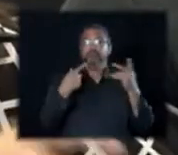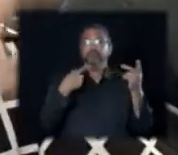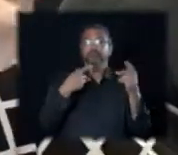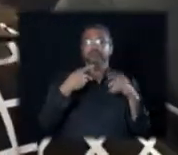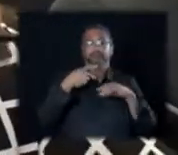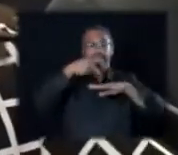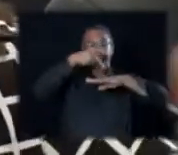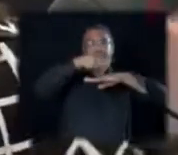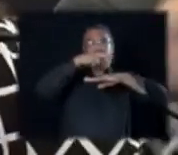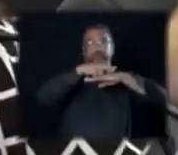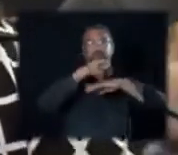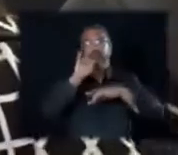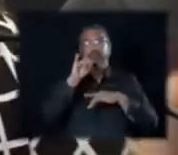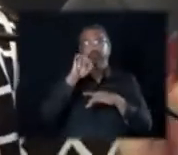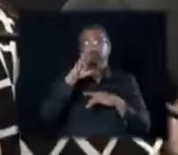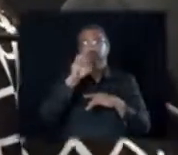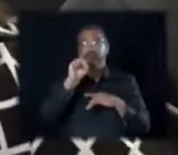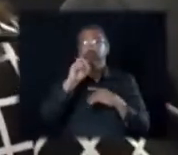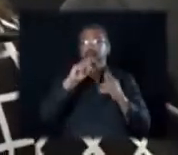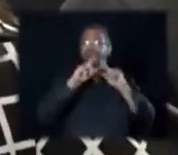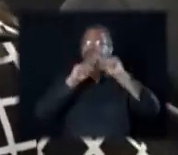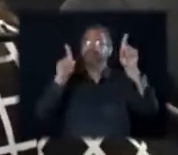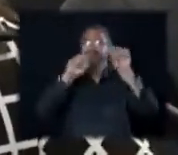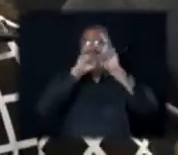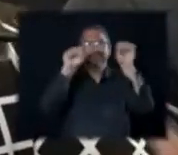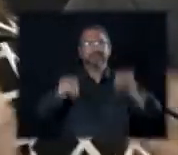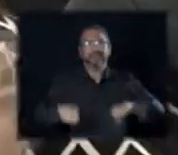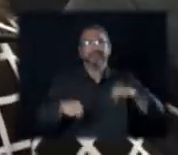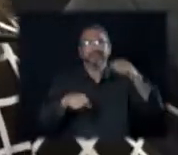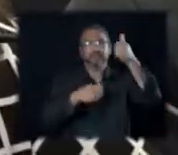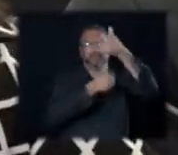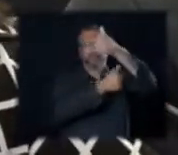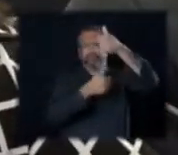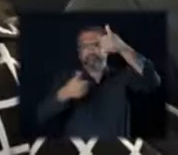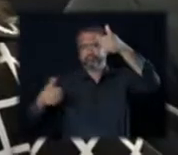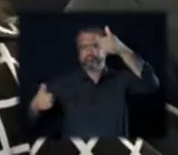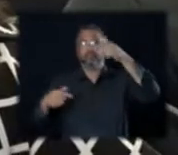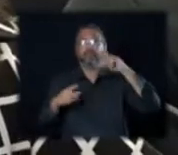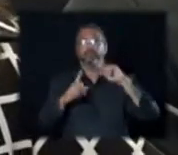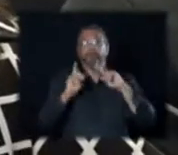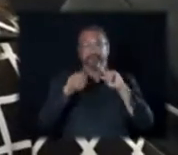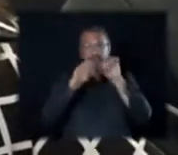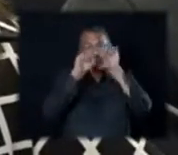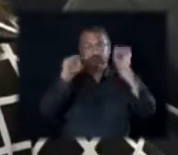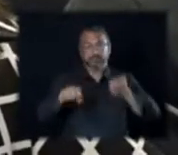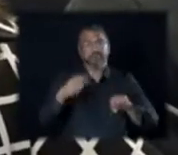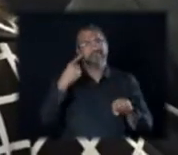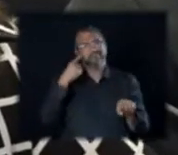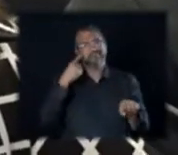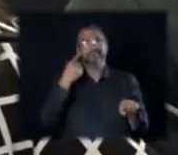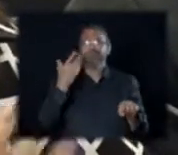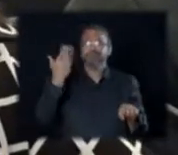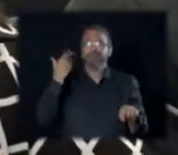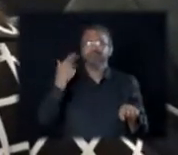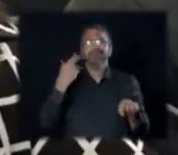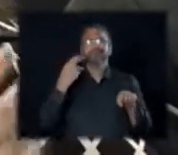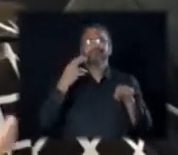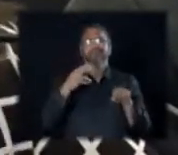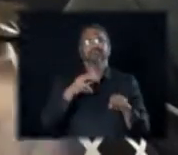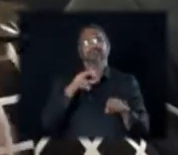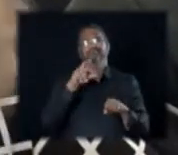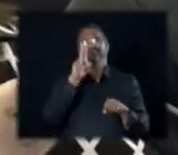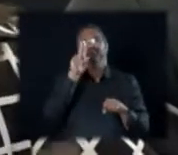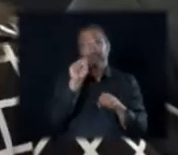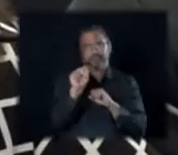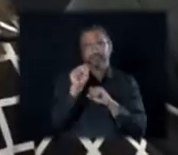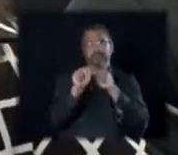Puerto Rico importara estaba ahora mismo en distintos sistemas. Así que tratamos, en un sistema desarrollado por las Naciones